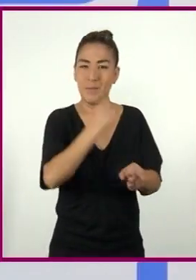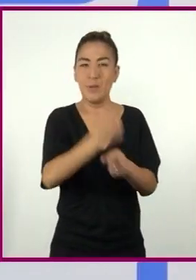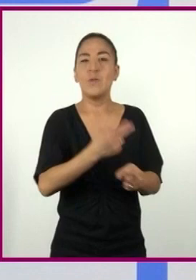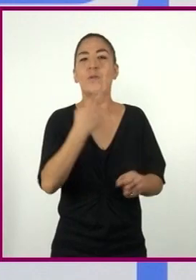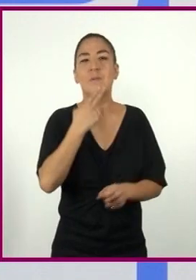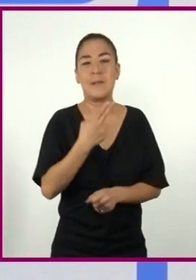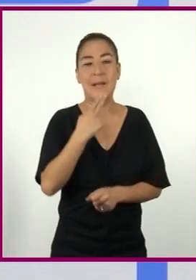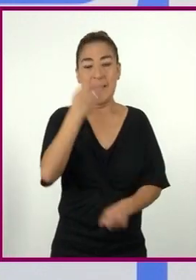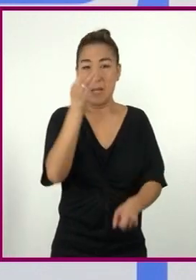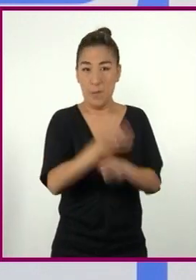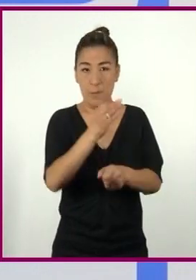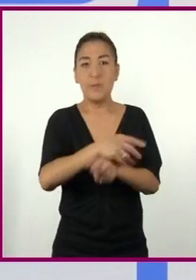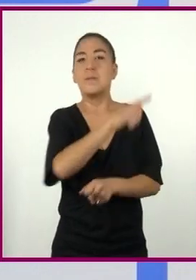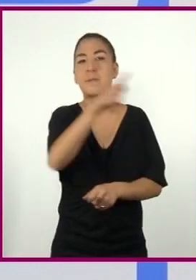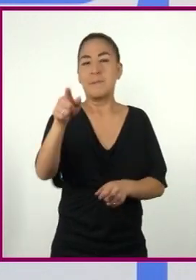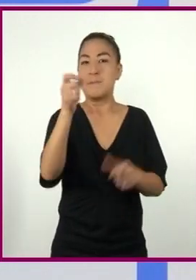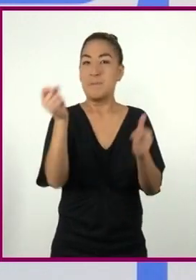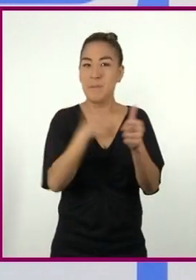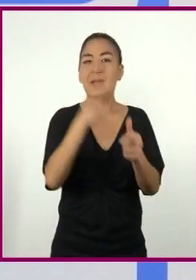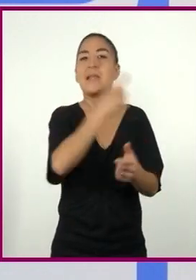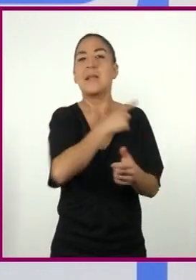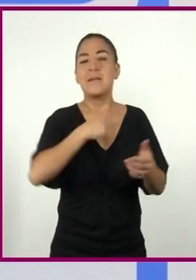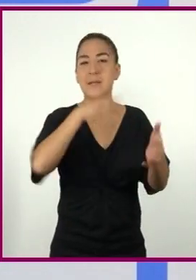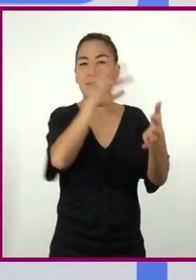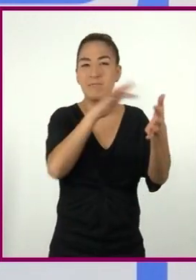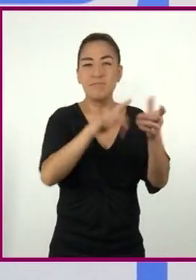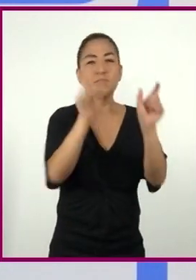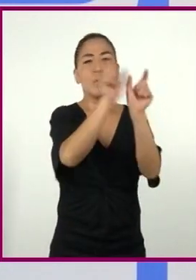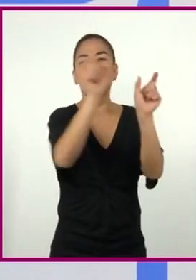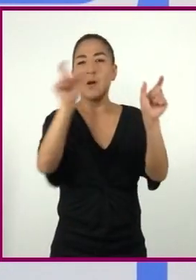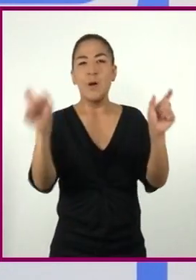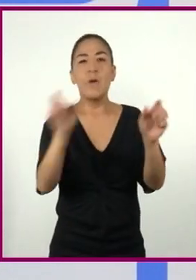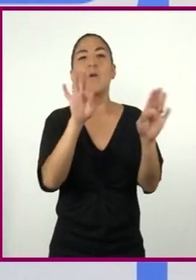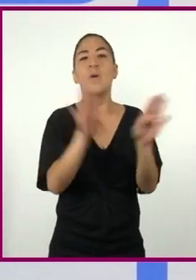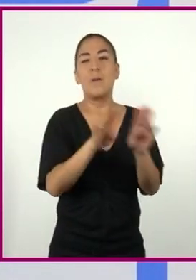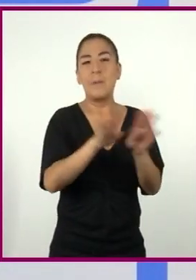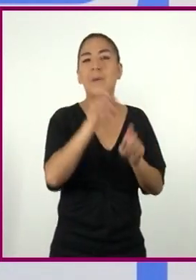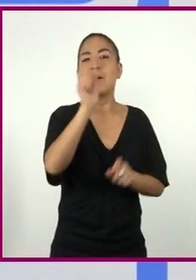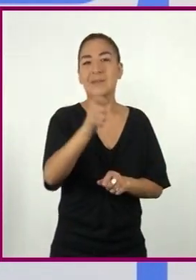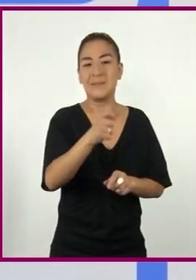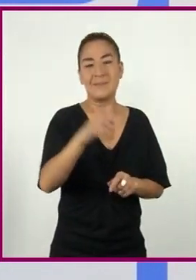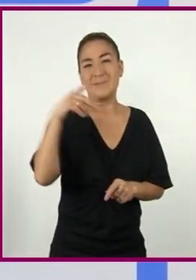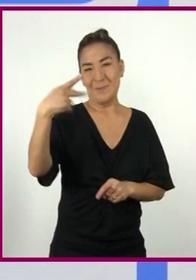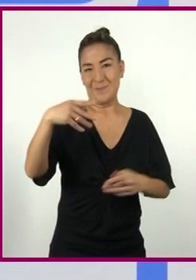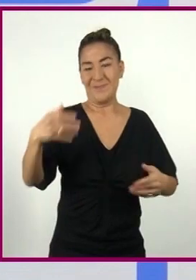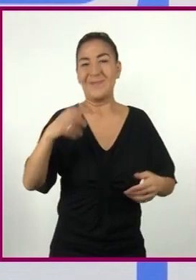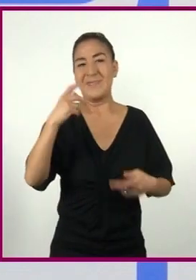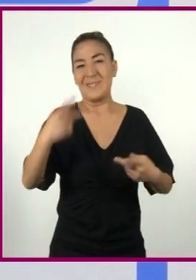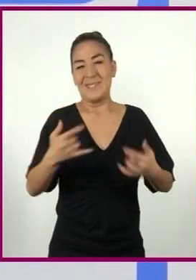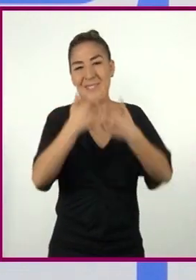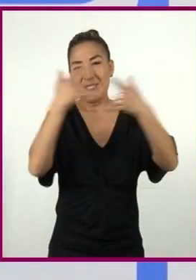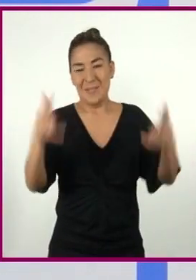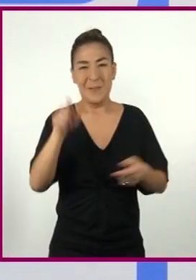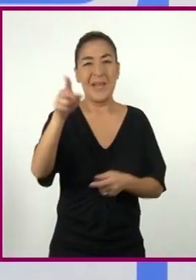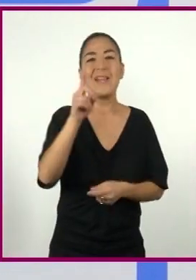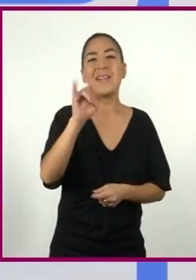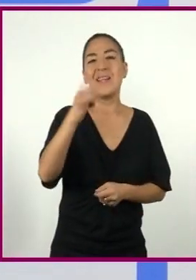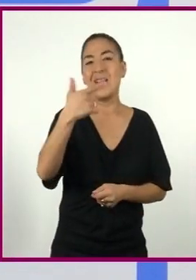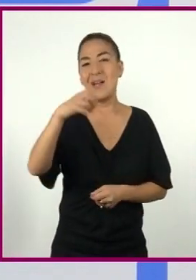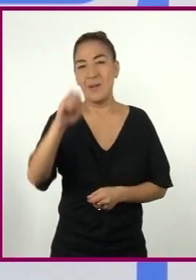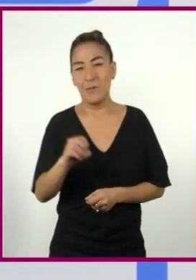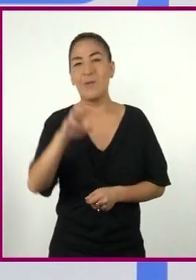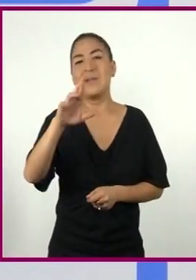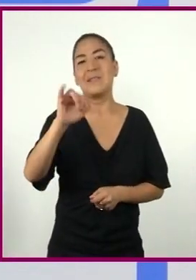este reto, primero leamos los enunciados relacionados con la biografía de Diego Rivera. Completen con los